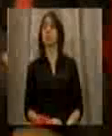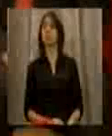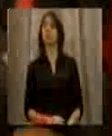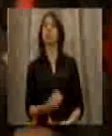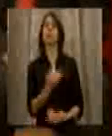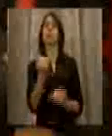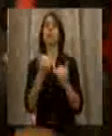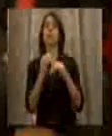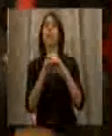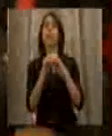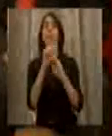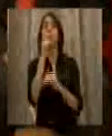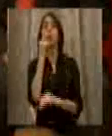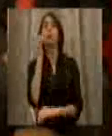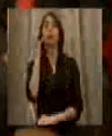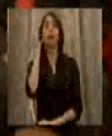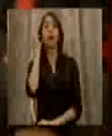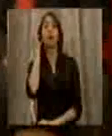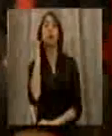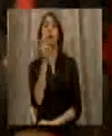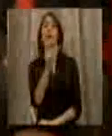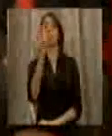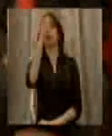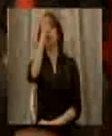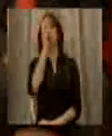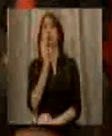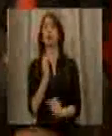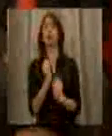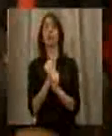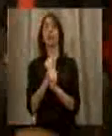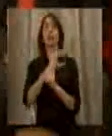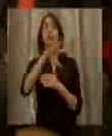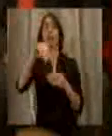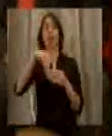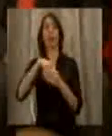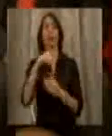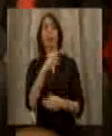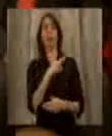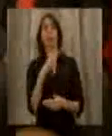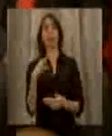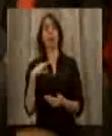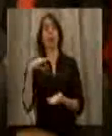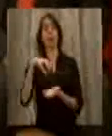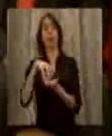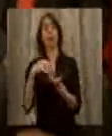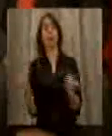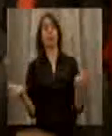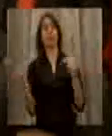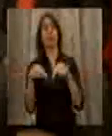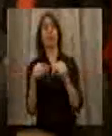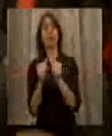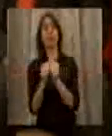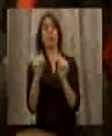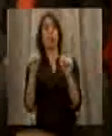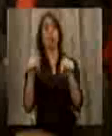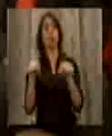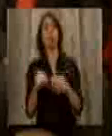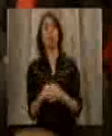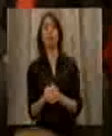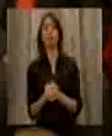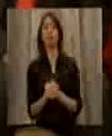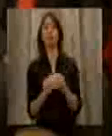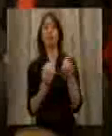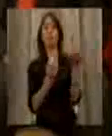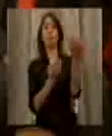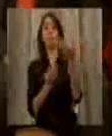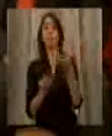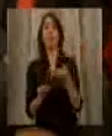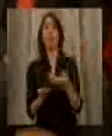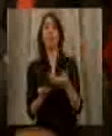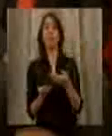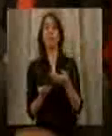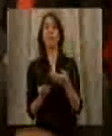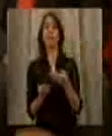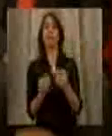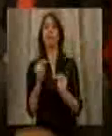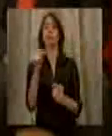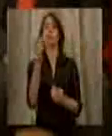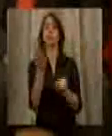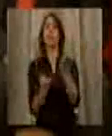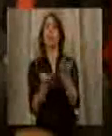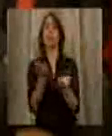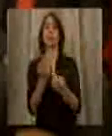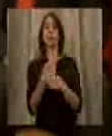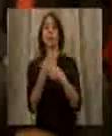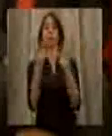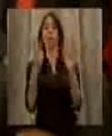estimados amigos y amigas, funcionarios del Ministerio que nos acompañan. Quiero darle la bienvenida a esta